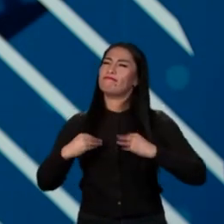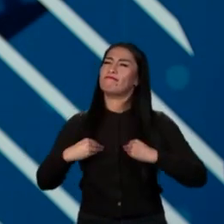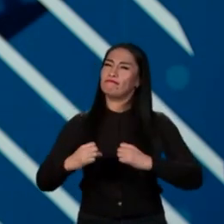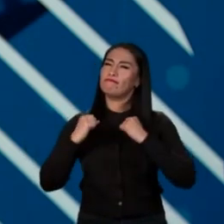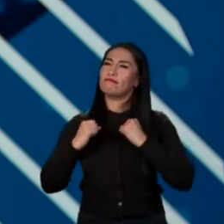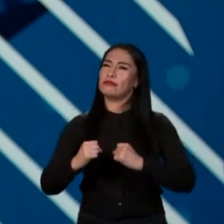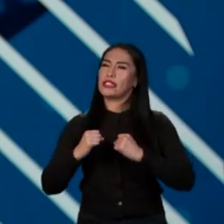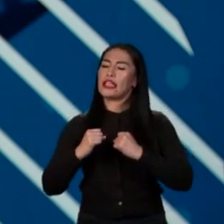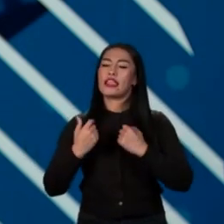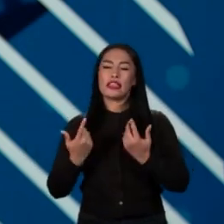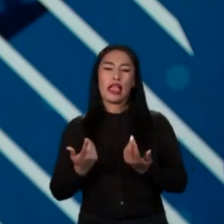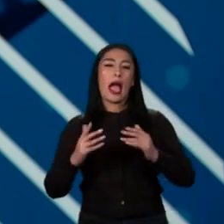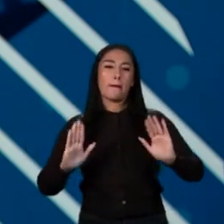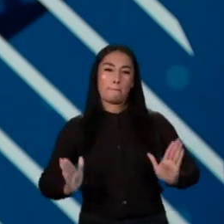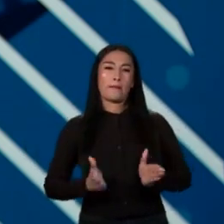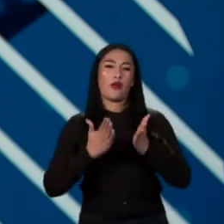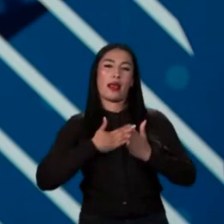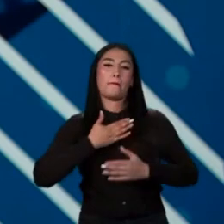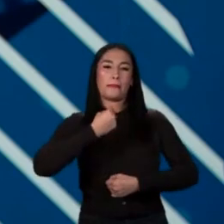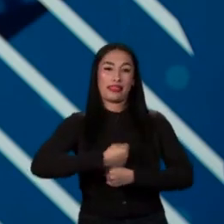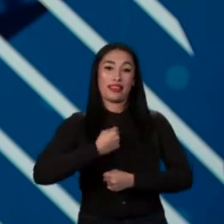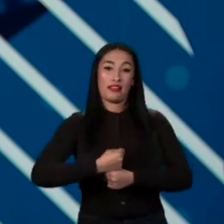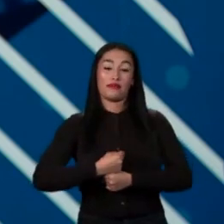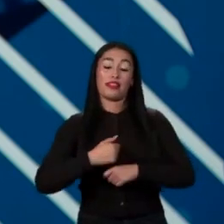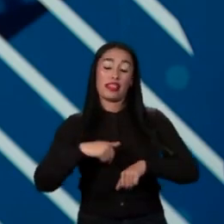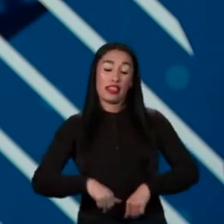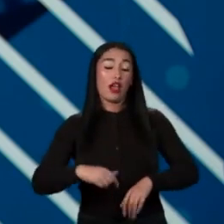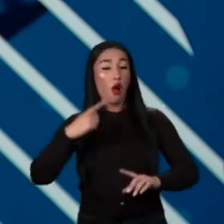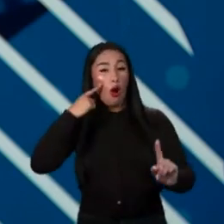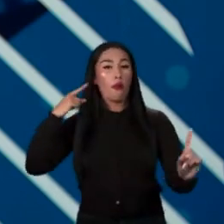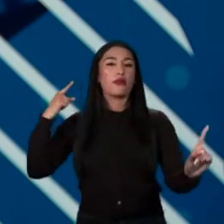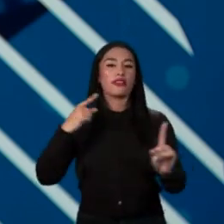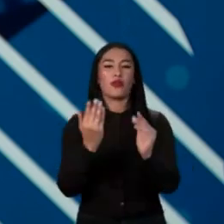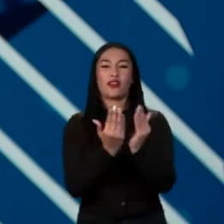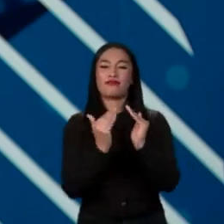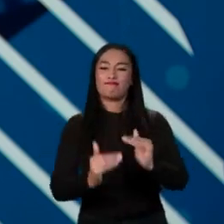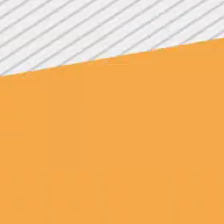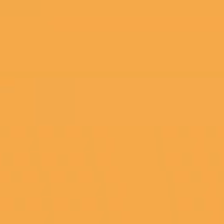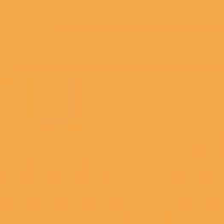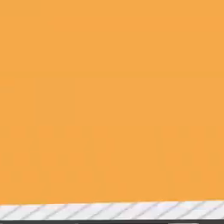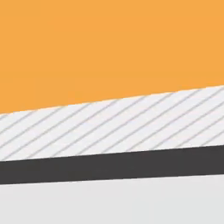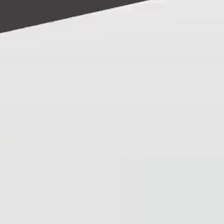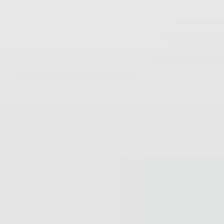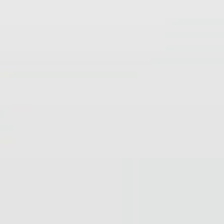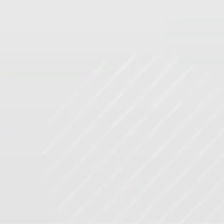el centro de este paso tan maravilloso por la educación superior. Muchísimas gracias.